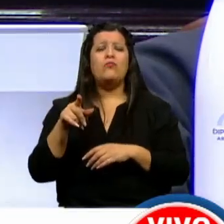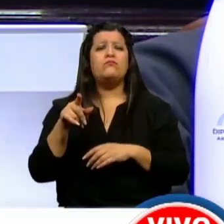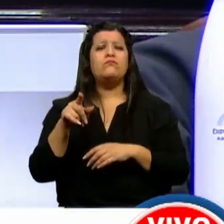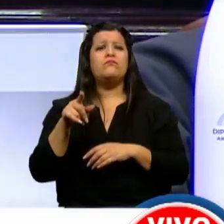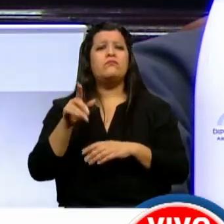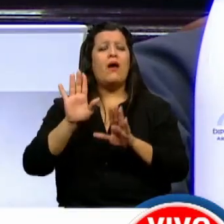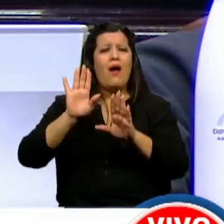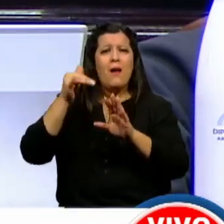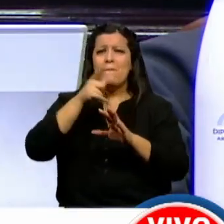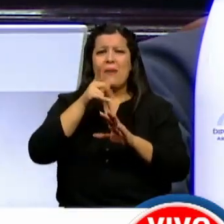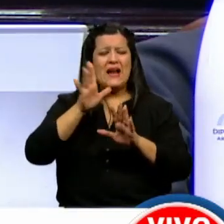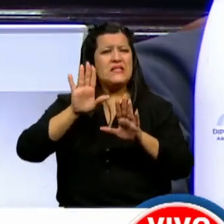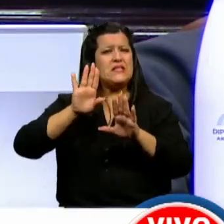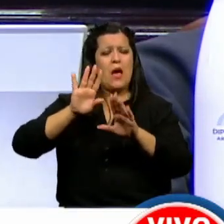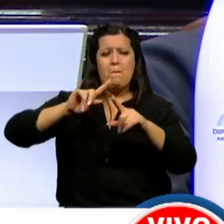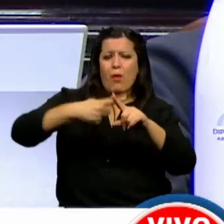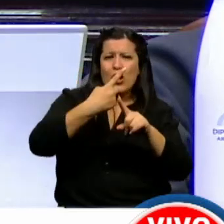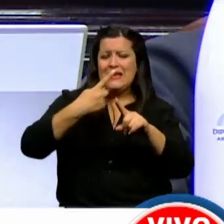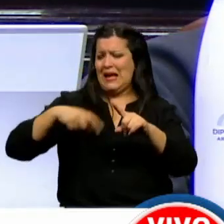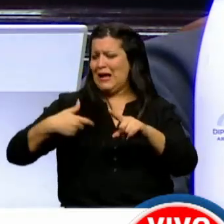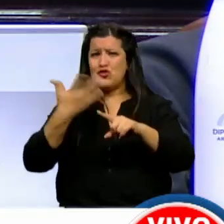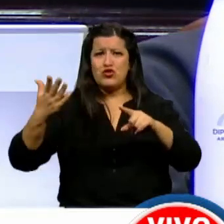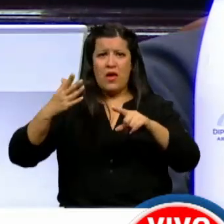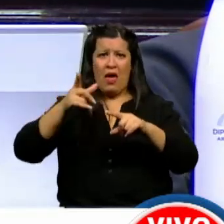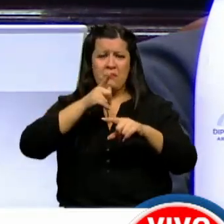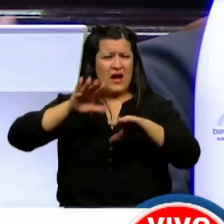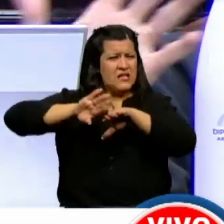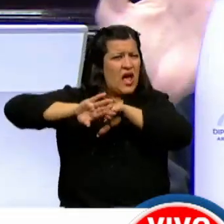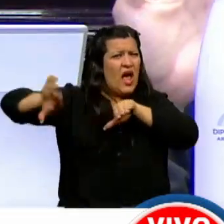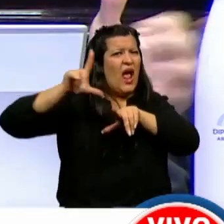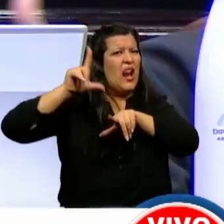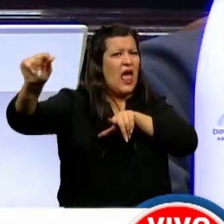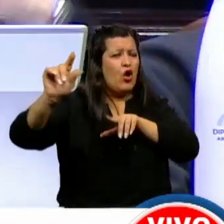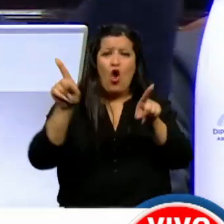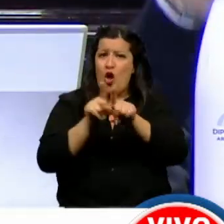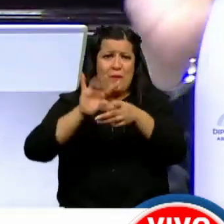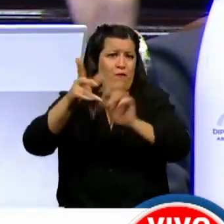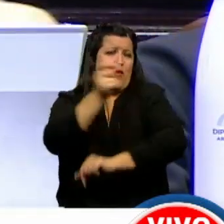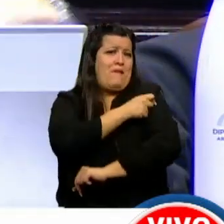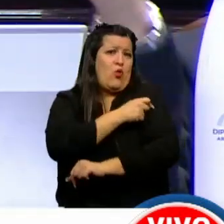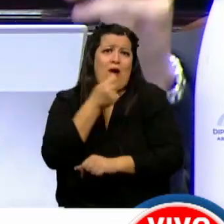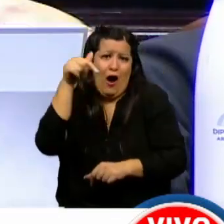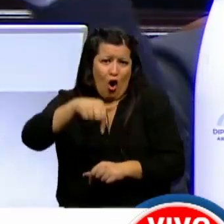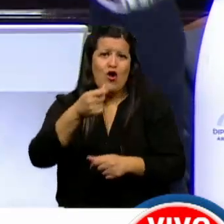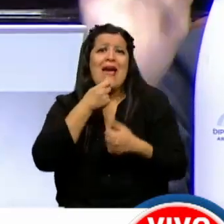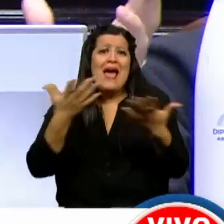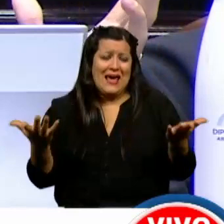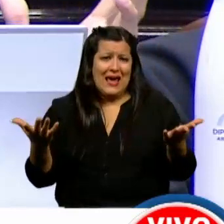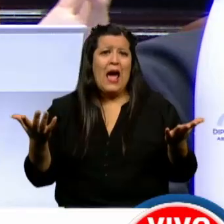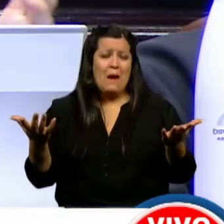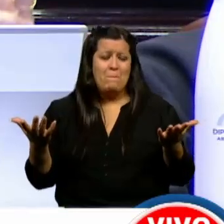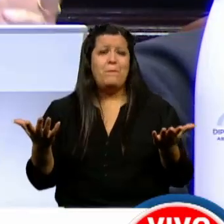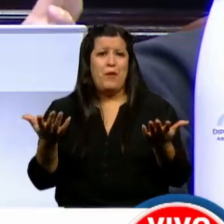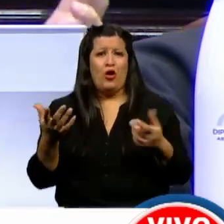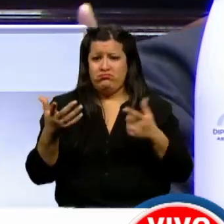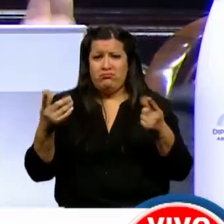distancia que parece haber entre la política y la sociedad es cada vez mayor. Nos pasa con las vacunas. Digo, hoy tuvimos un ejemplo de insensibilidad